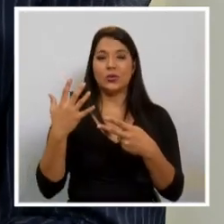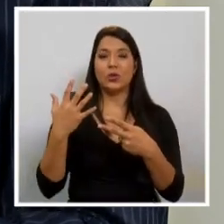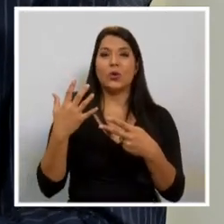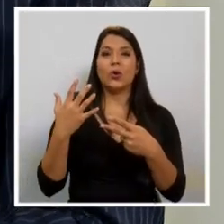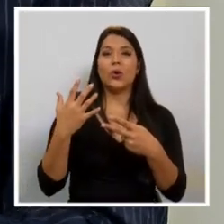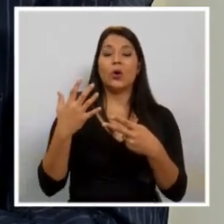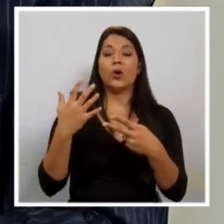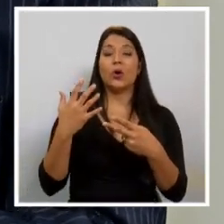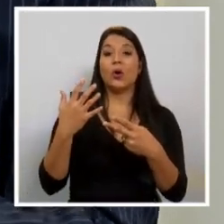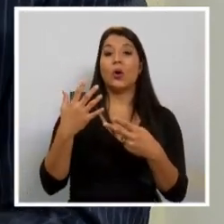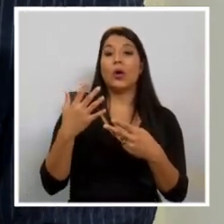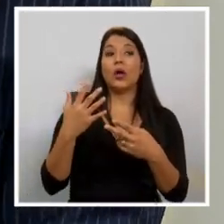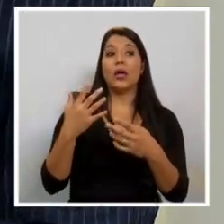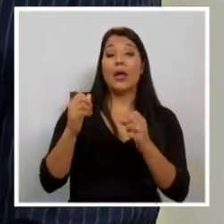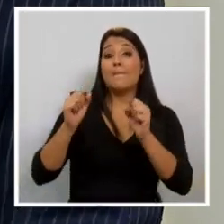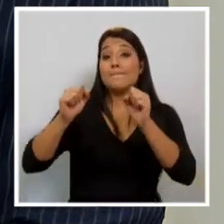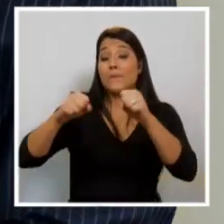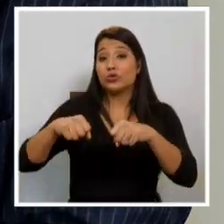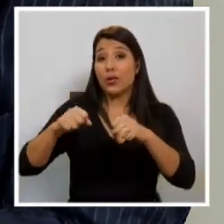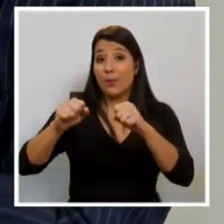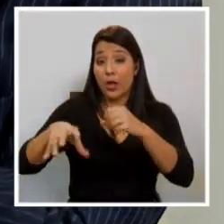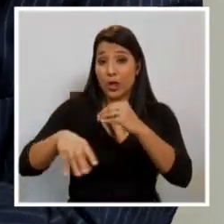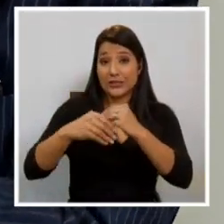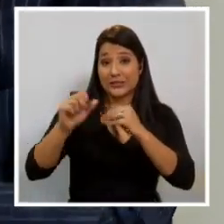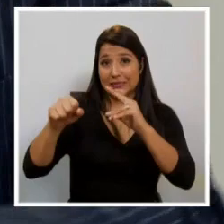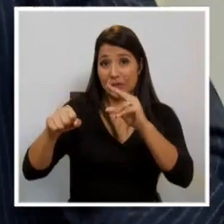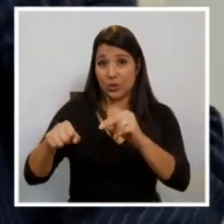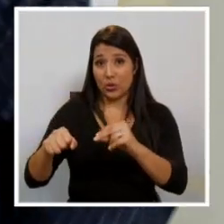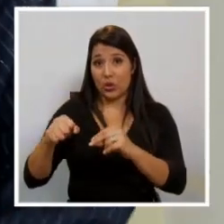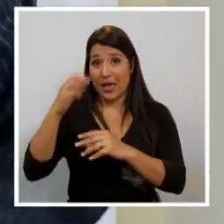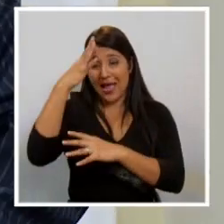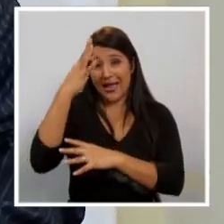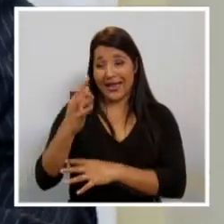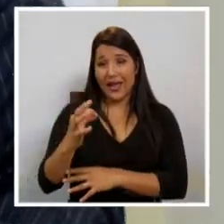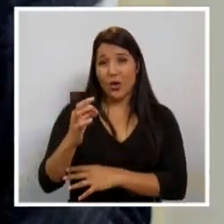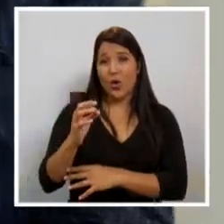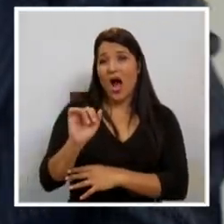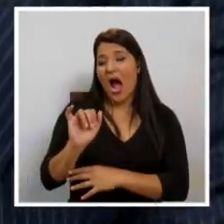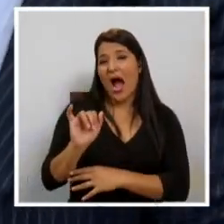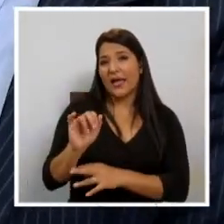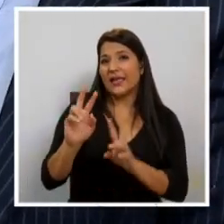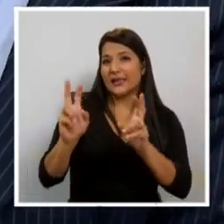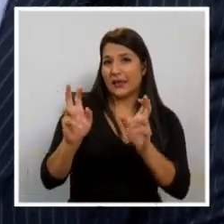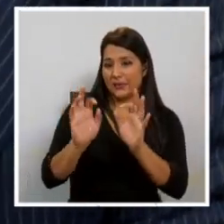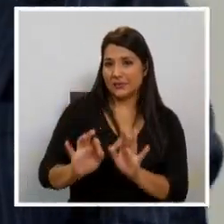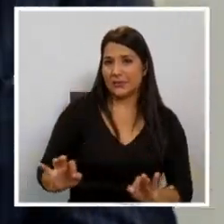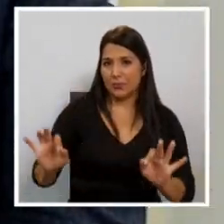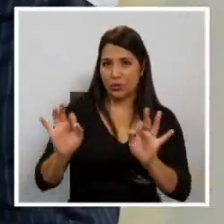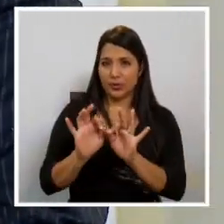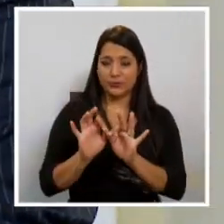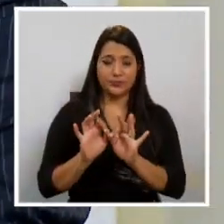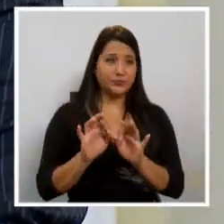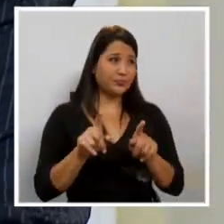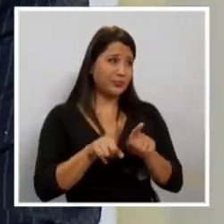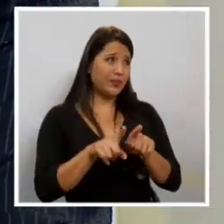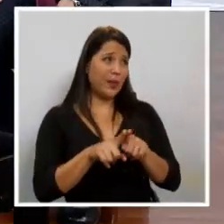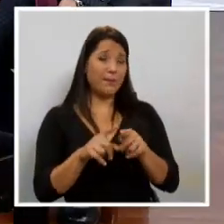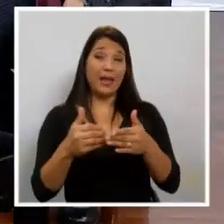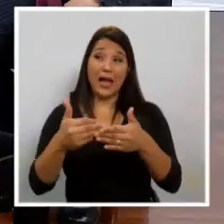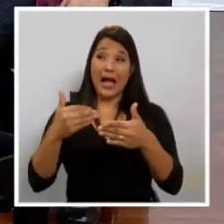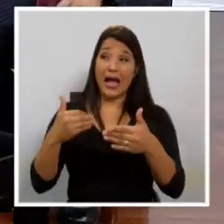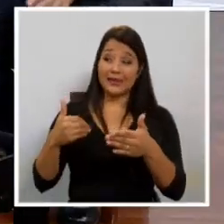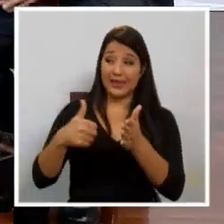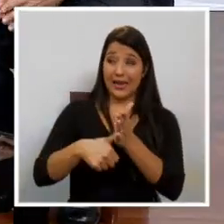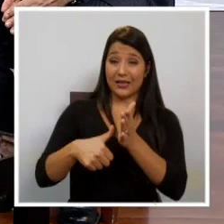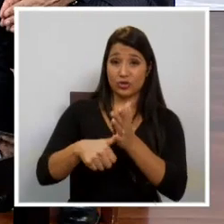plazo el incorporarse o no. Creo que ahí hay elementos de ese tipo. De cara también a las elecciones municipales, que ustedes